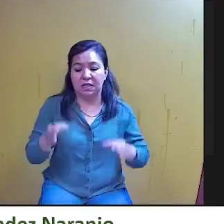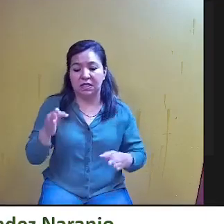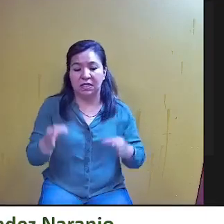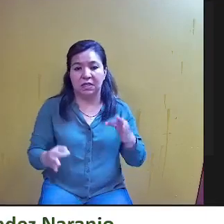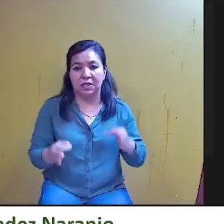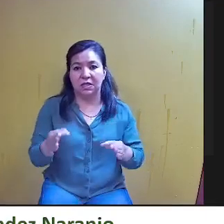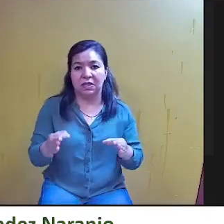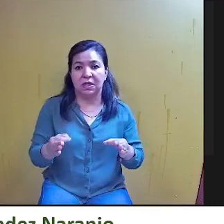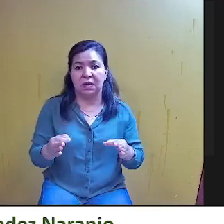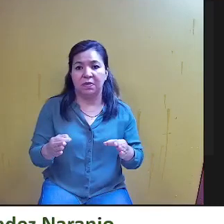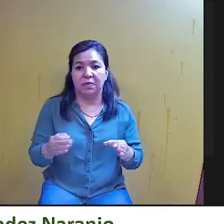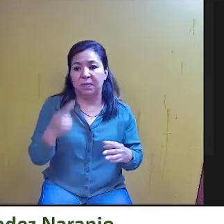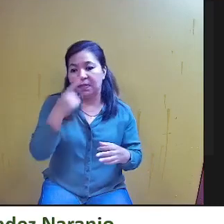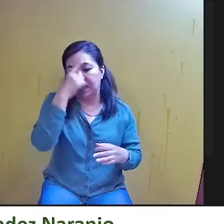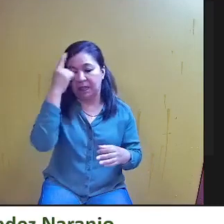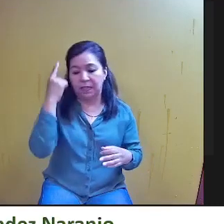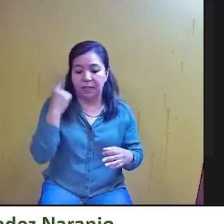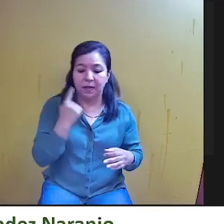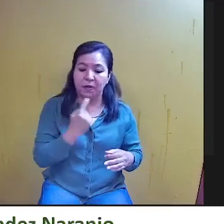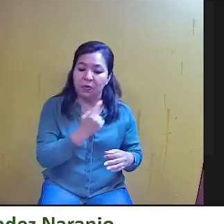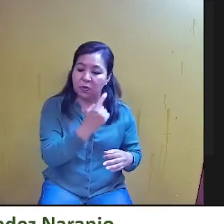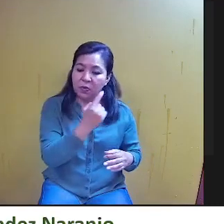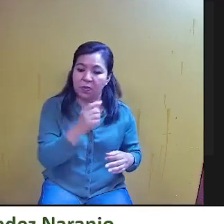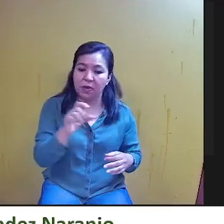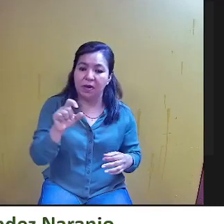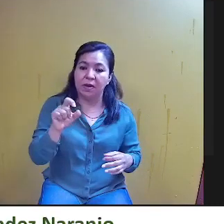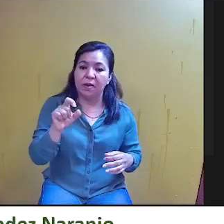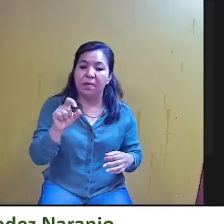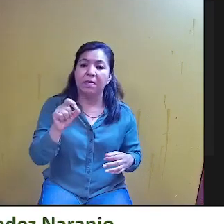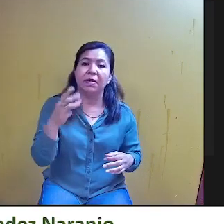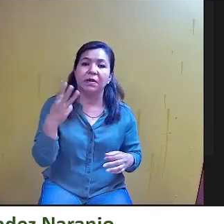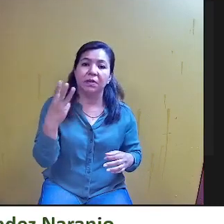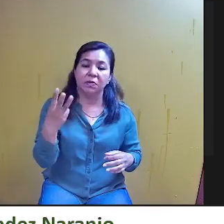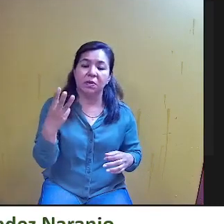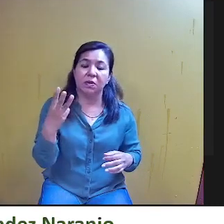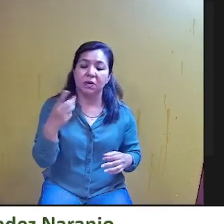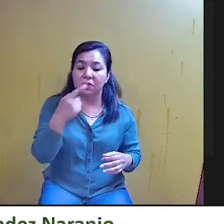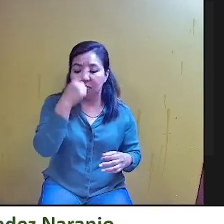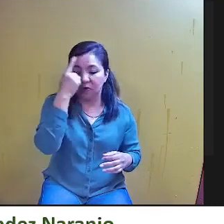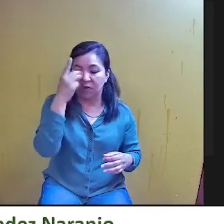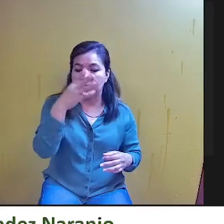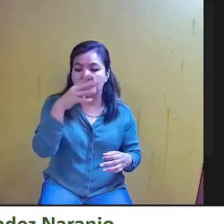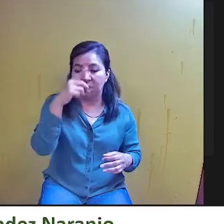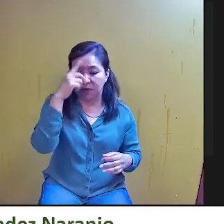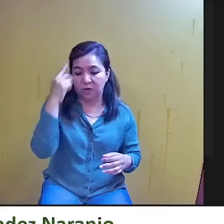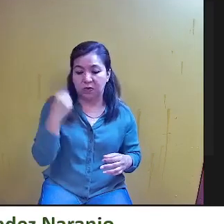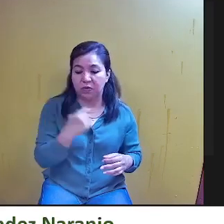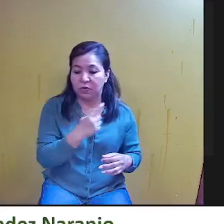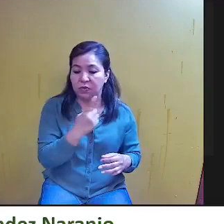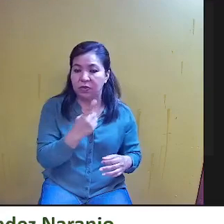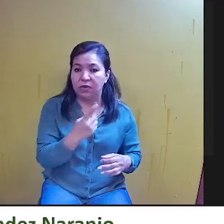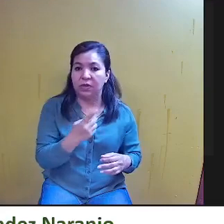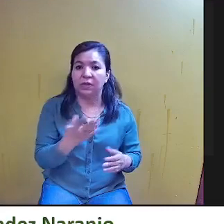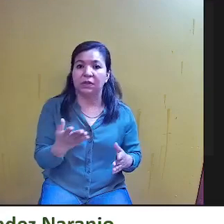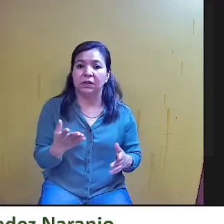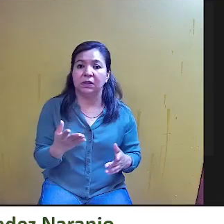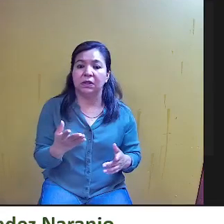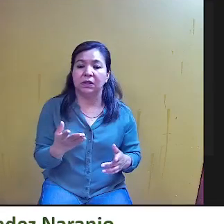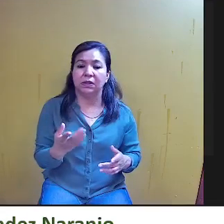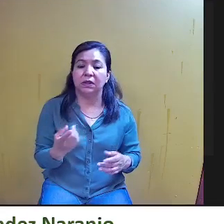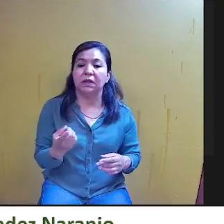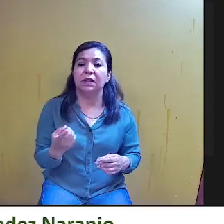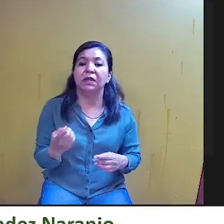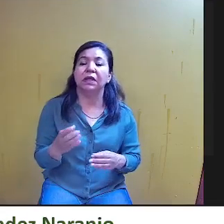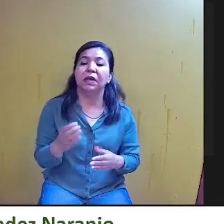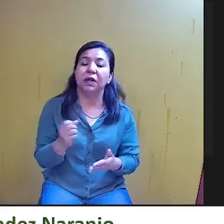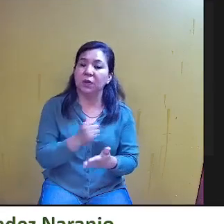las 24 horas siguientes a su realización. Se apercibe la autoridad responsable que de no cumplir ordenado en forma